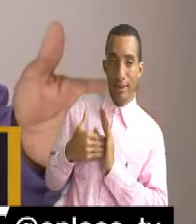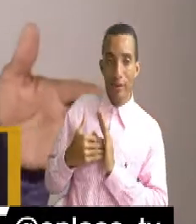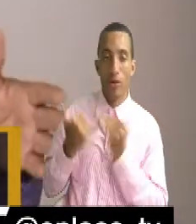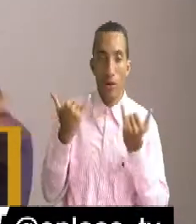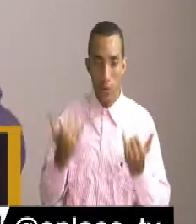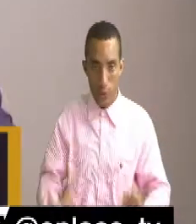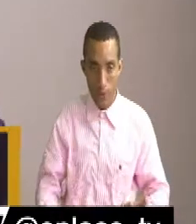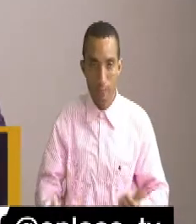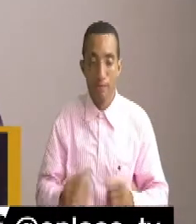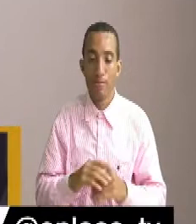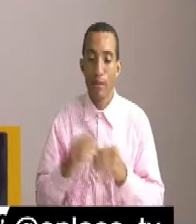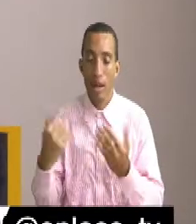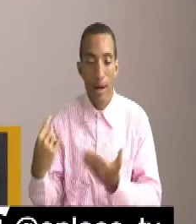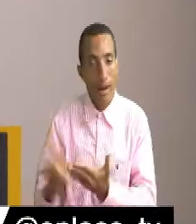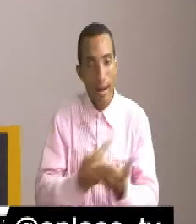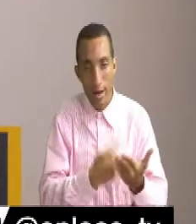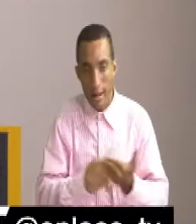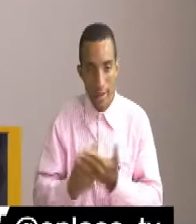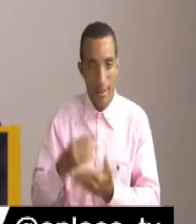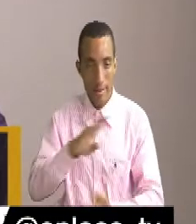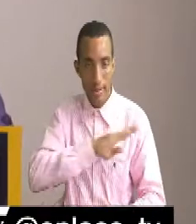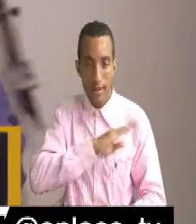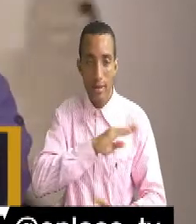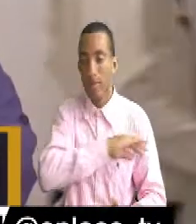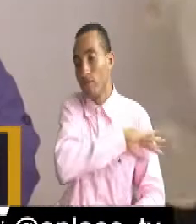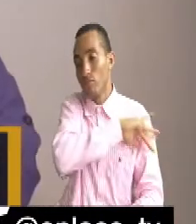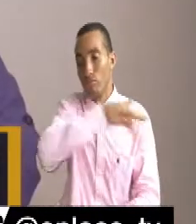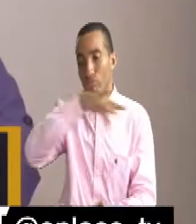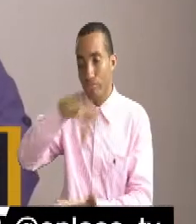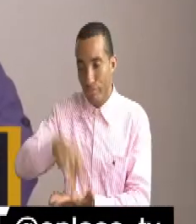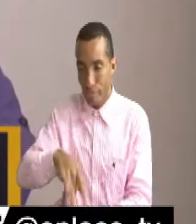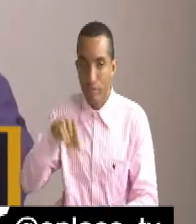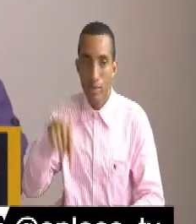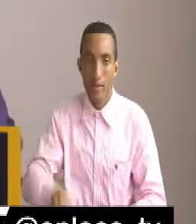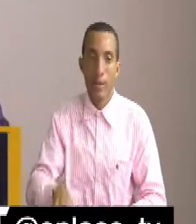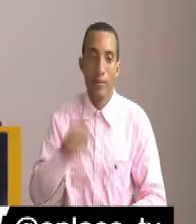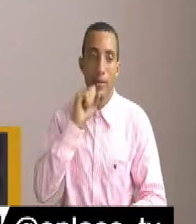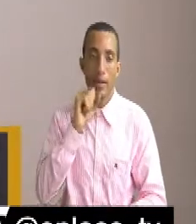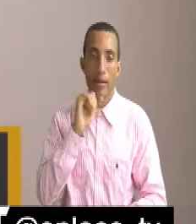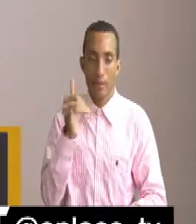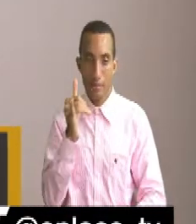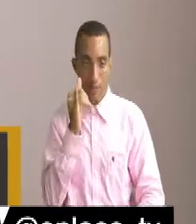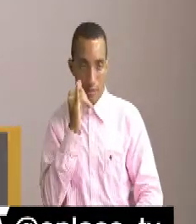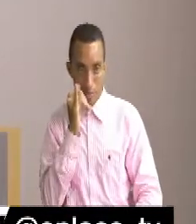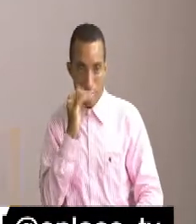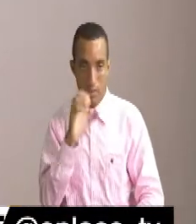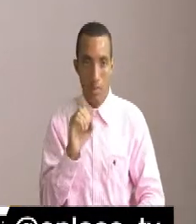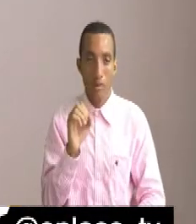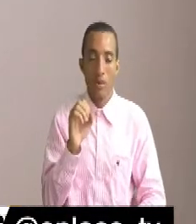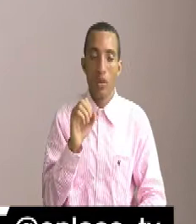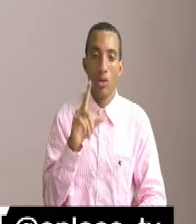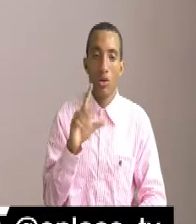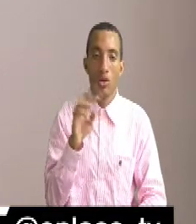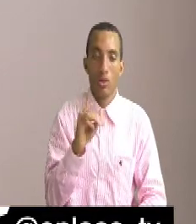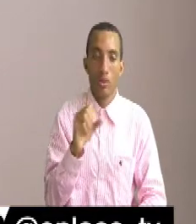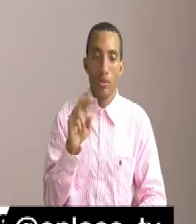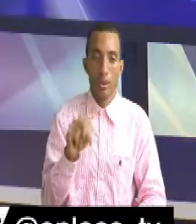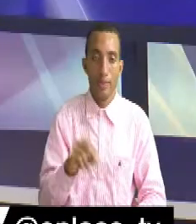Barranca Bermeja por la falta de garantías en sus territorios. Con la cámara de Osmar Cetoen, un informe de Pedro Severich.